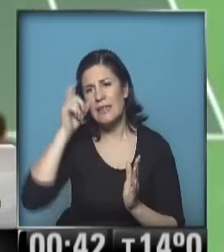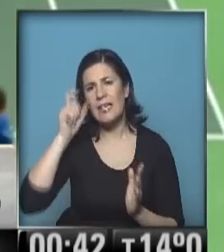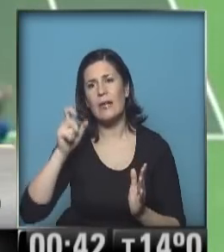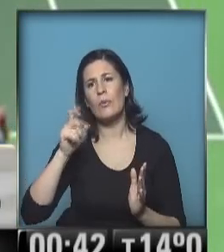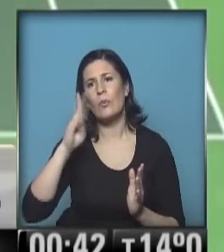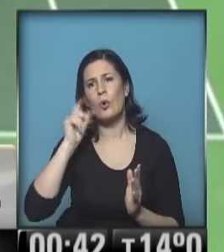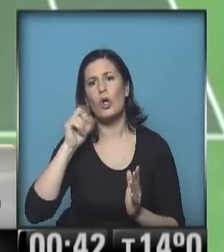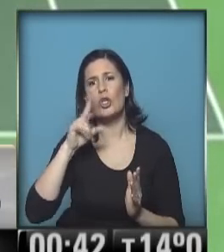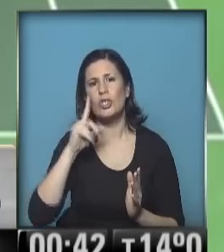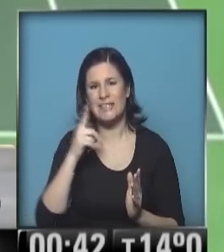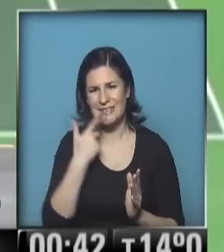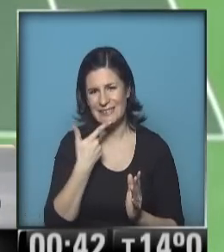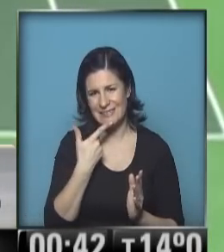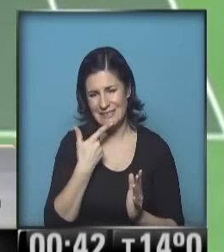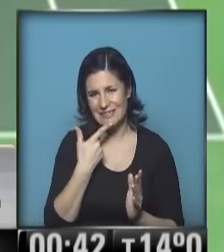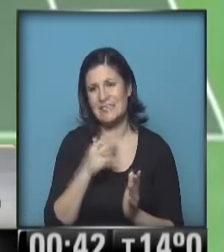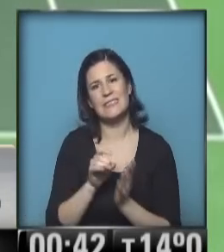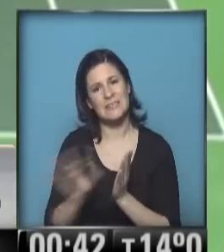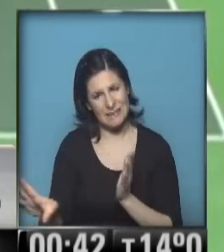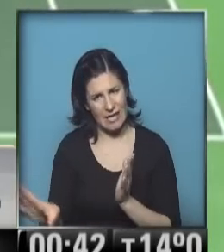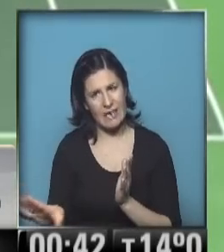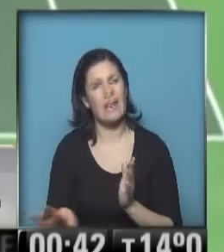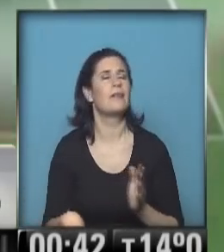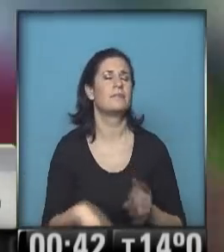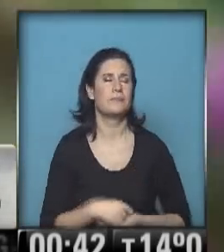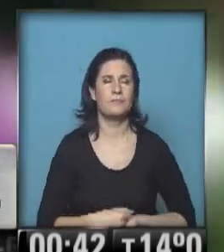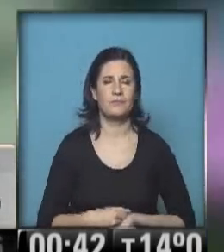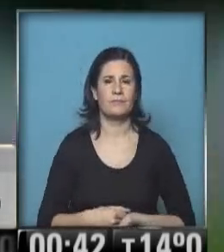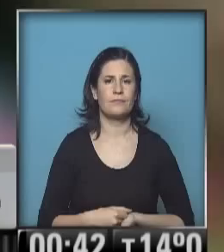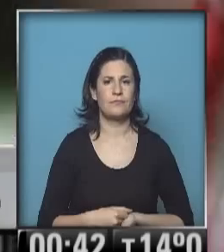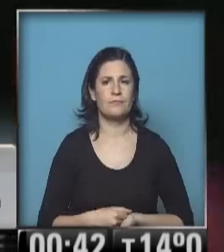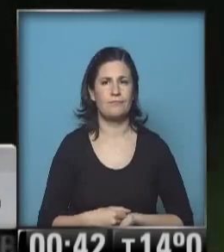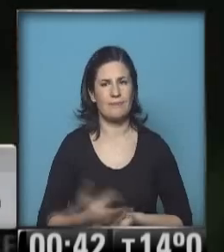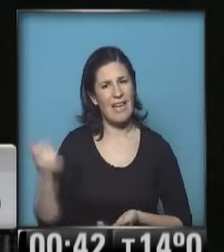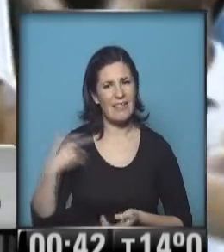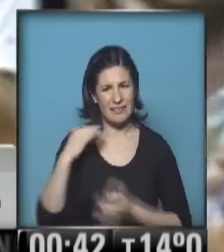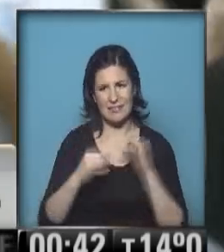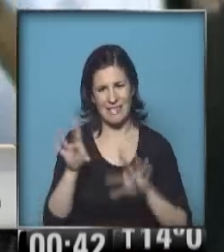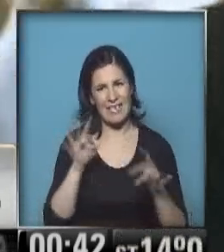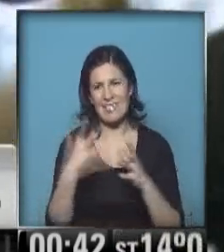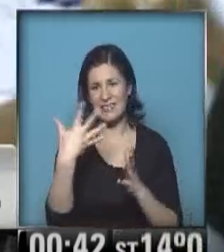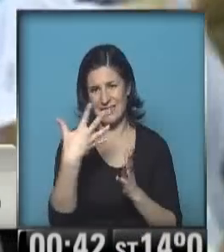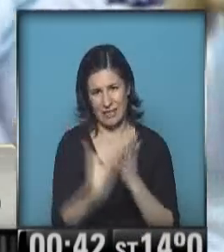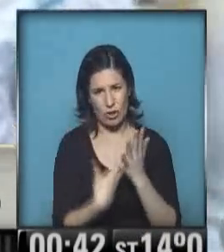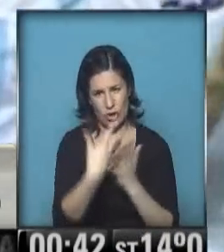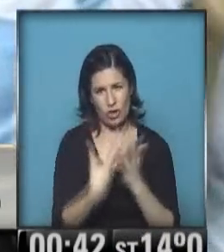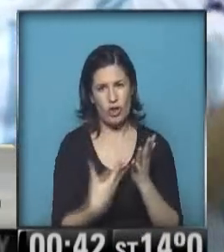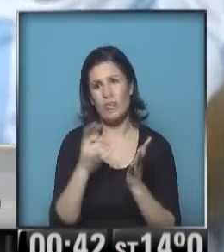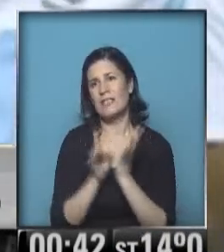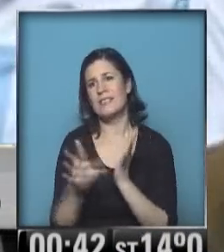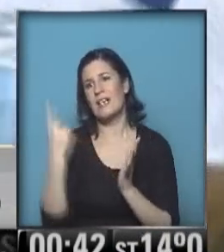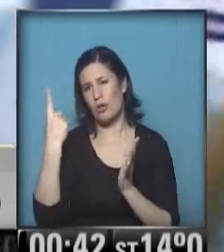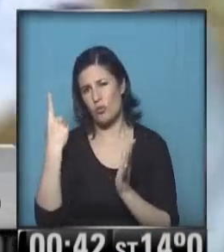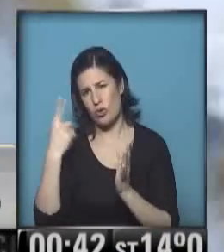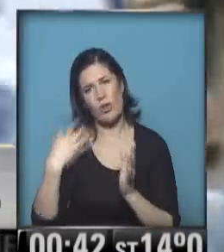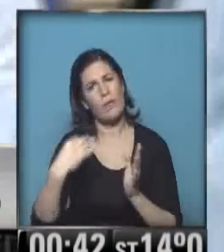gran 2014, pero que de todas maneras Martín Jaite, de esa lista preliminar de 5 que había otorgado el 19 de agosto, definió que